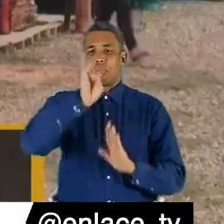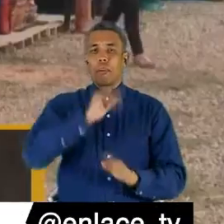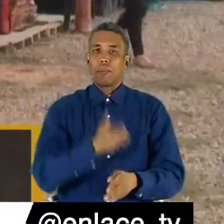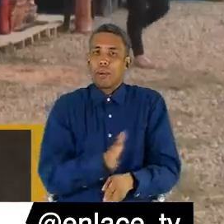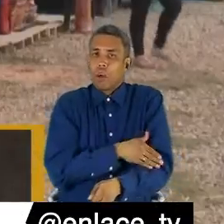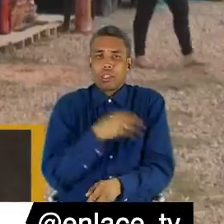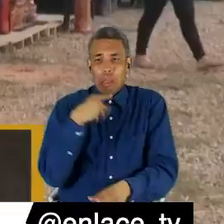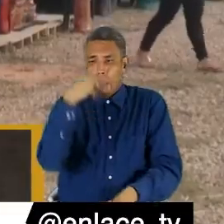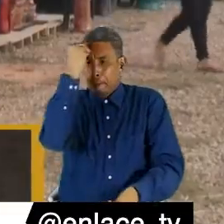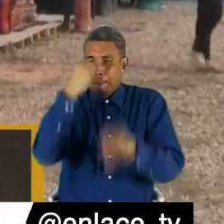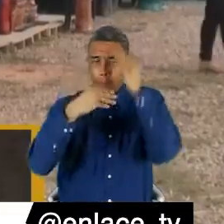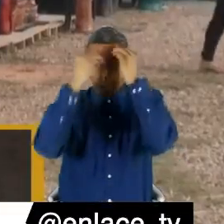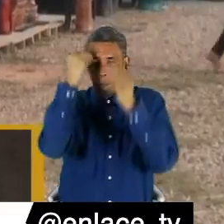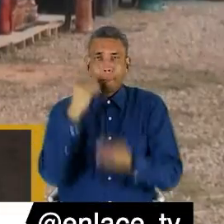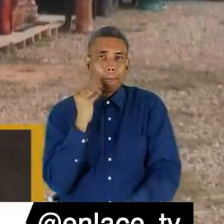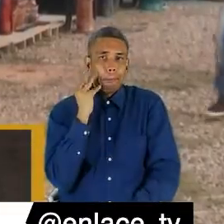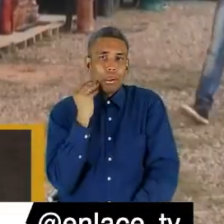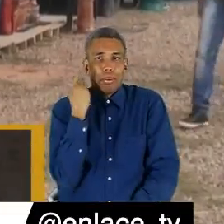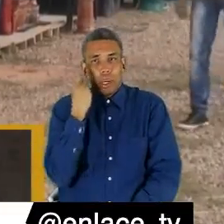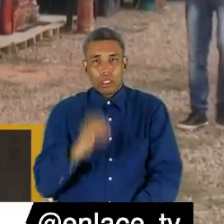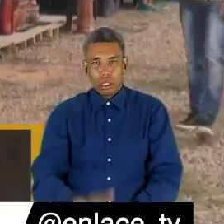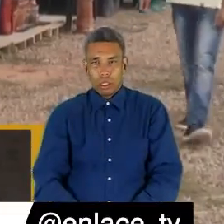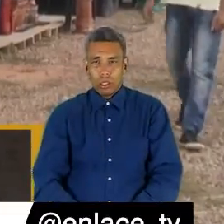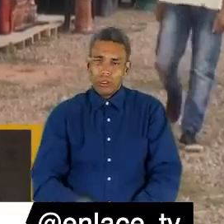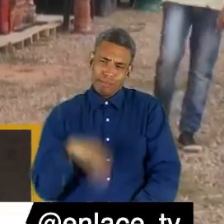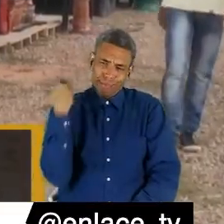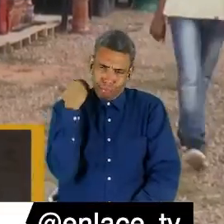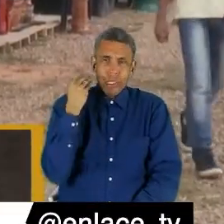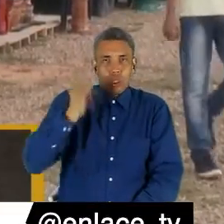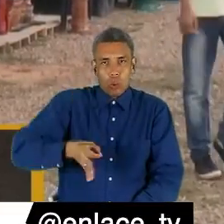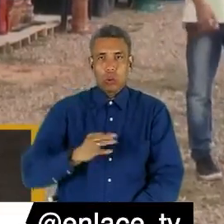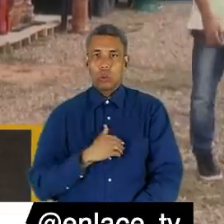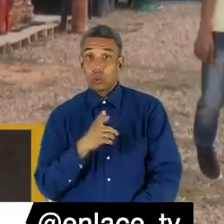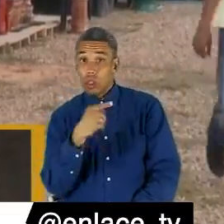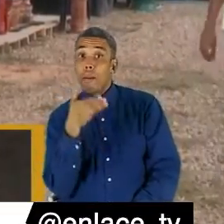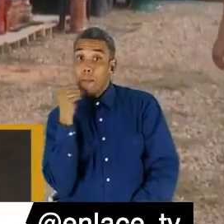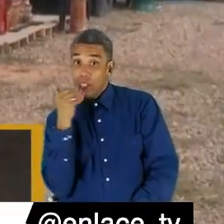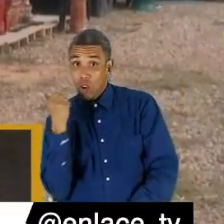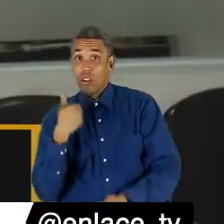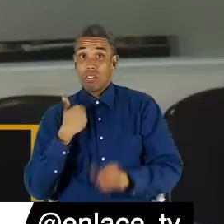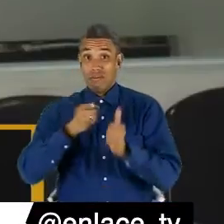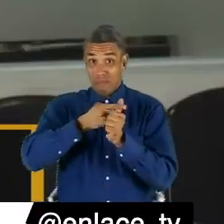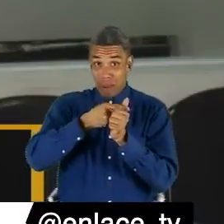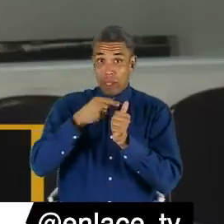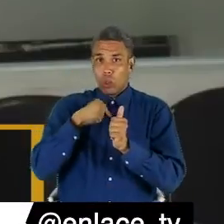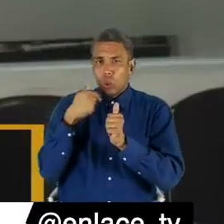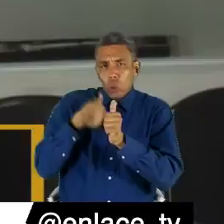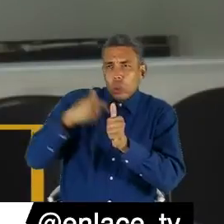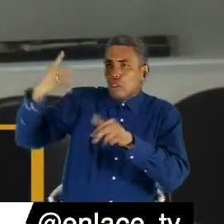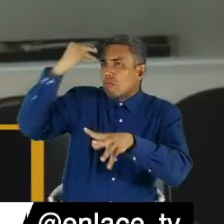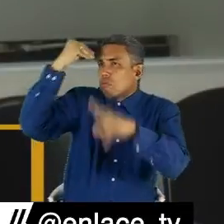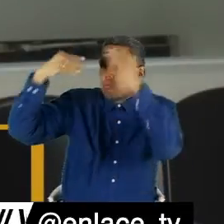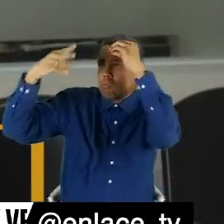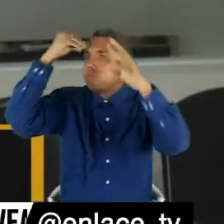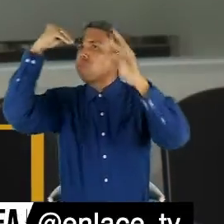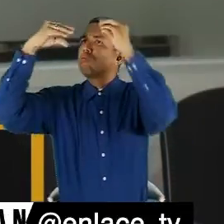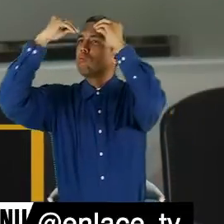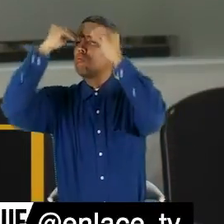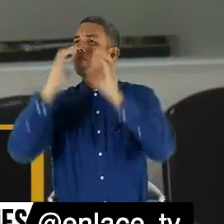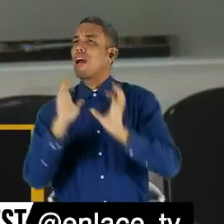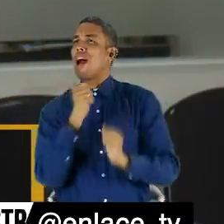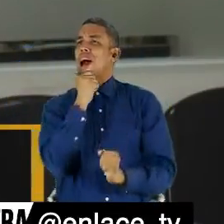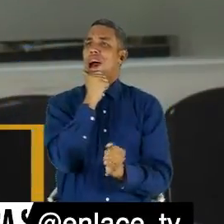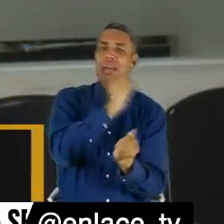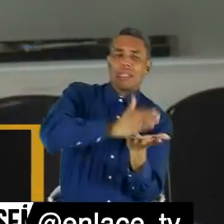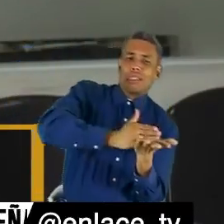aprendiendo sobre la marcha, y yo pienso que hay que primero orientar a la gente para que sepa en qué renglón puede escoger y qué renglón se va